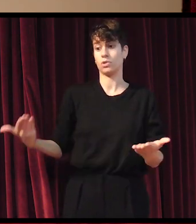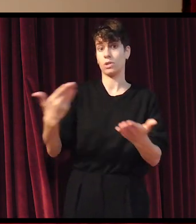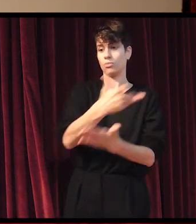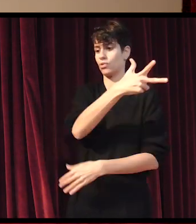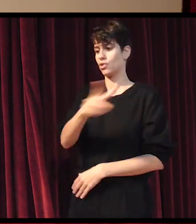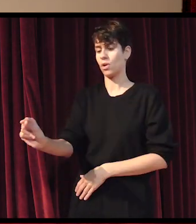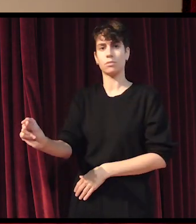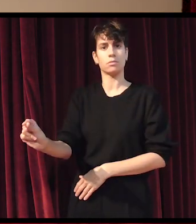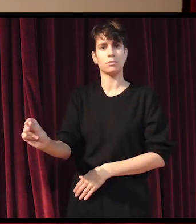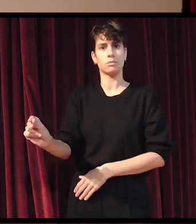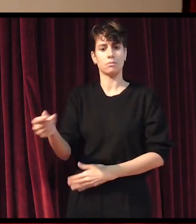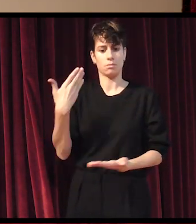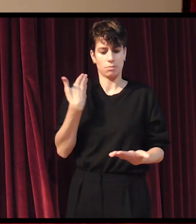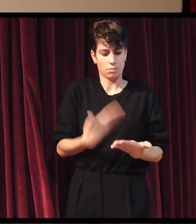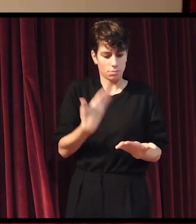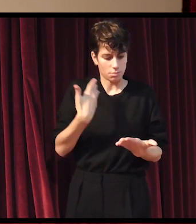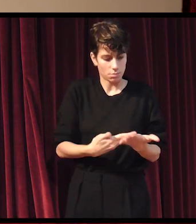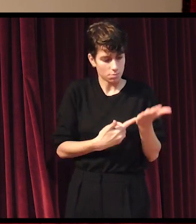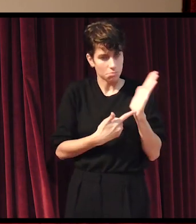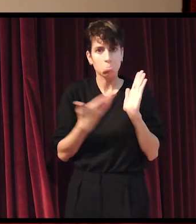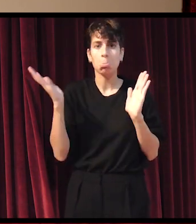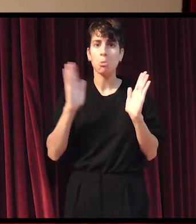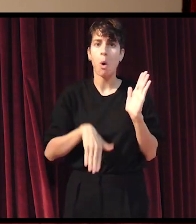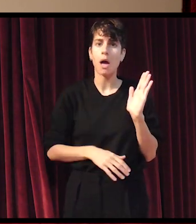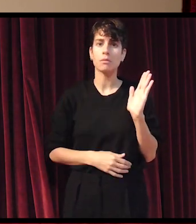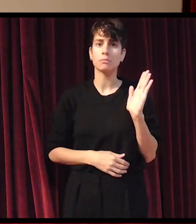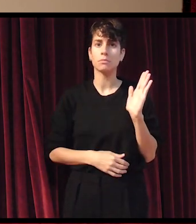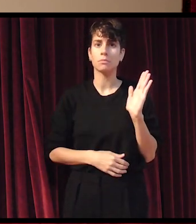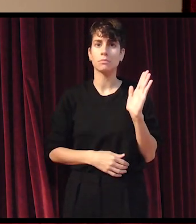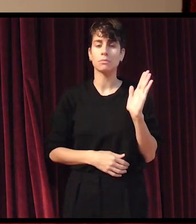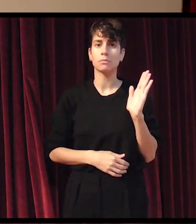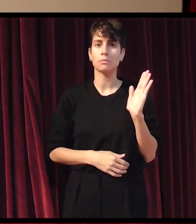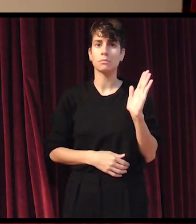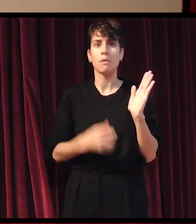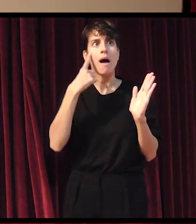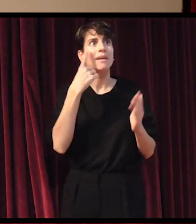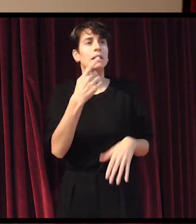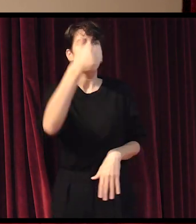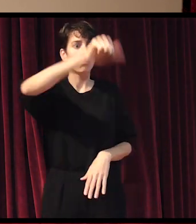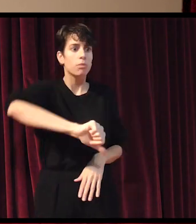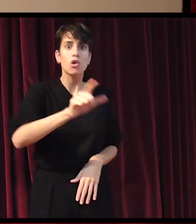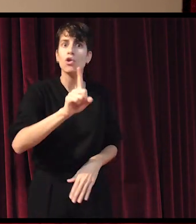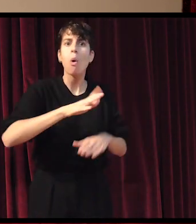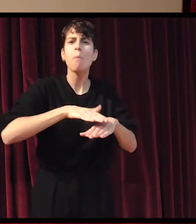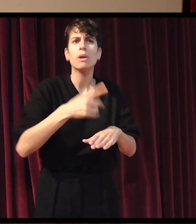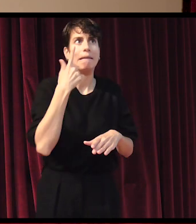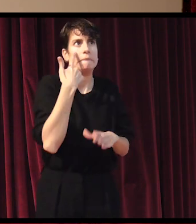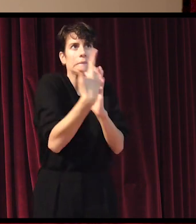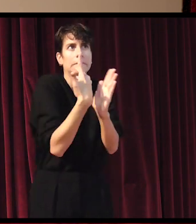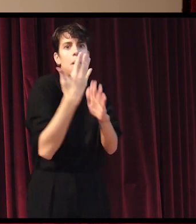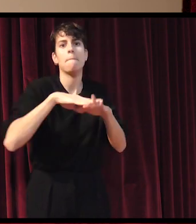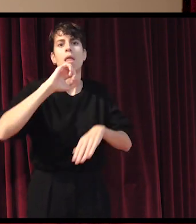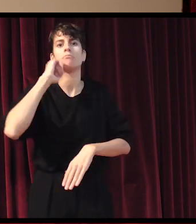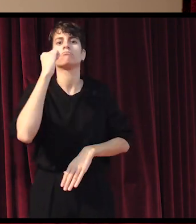ningún fundamento íntegro que avale esa decisión, sin saber las motivaciones para poder subsanar o apelar